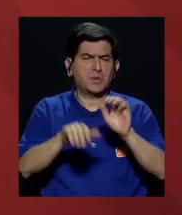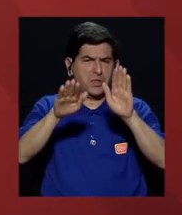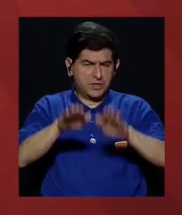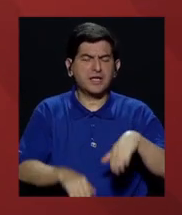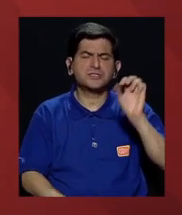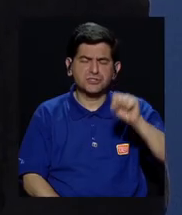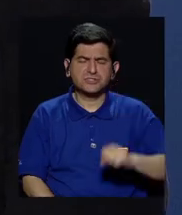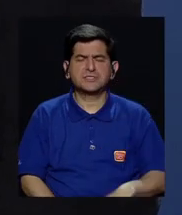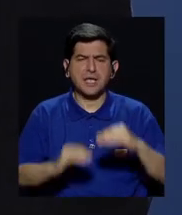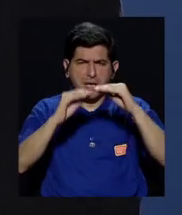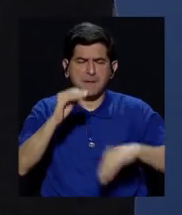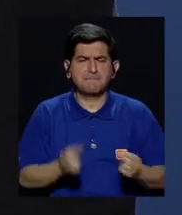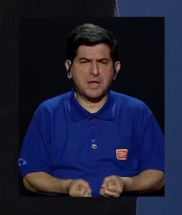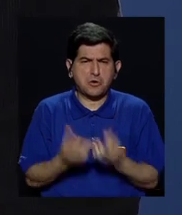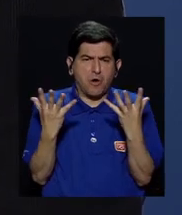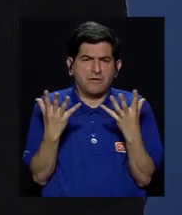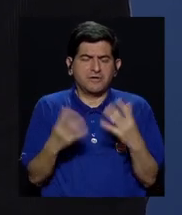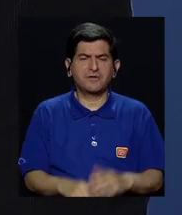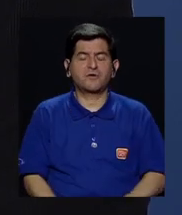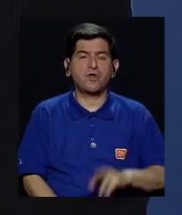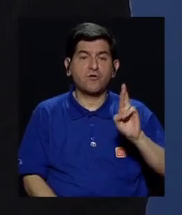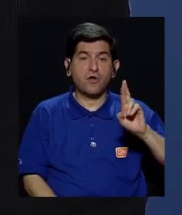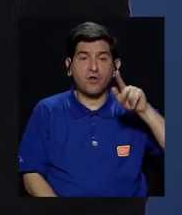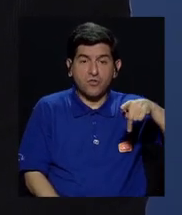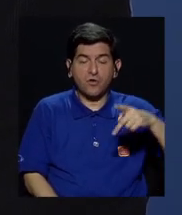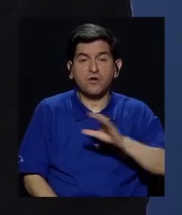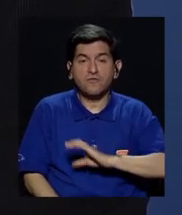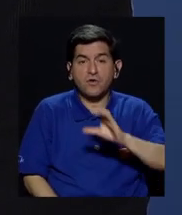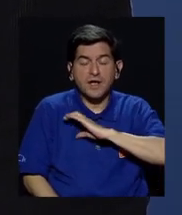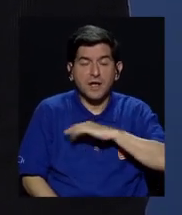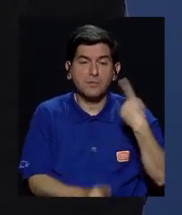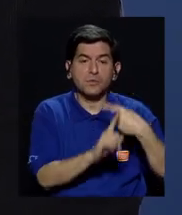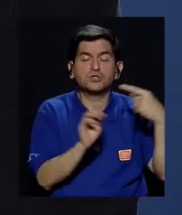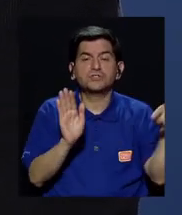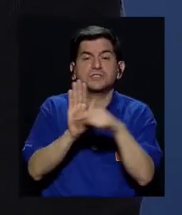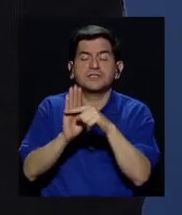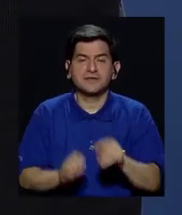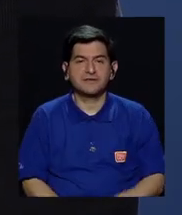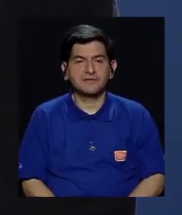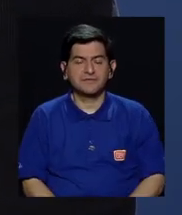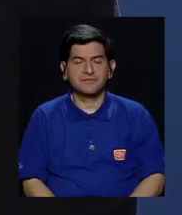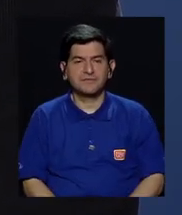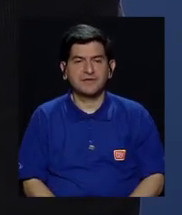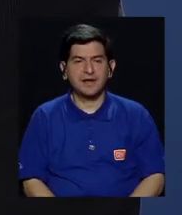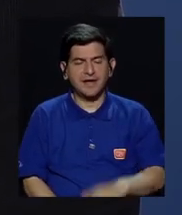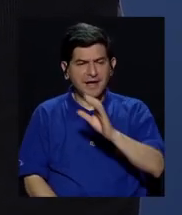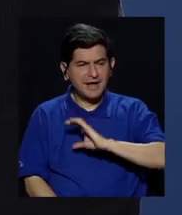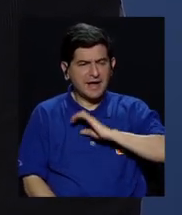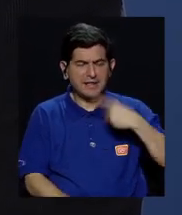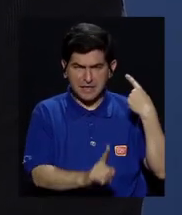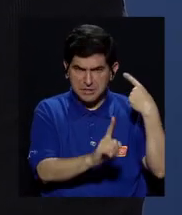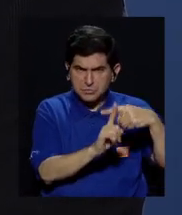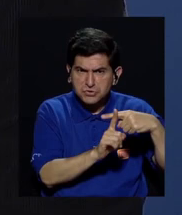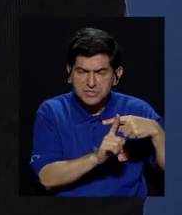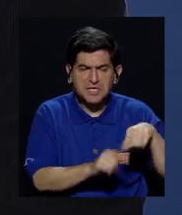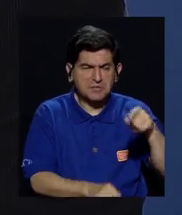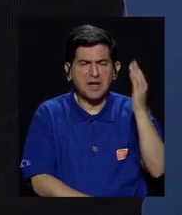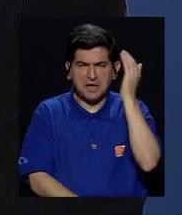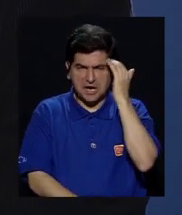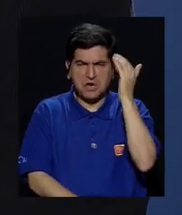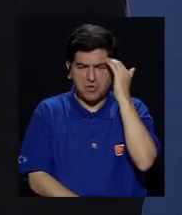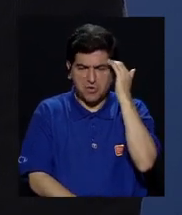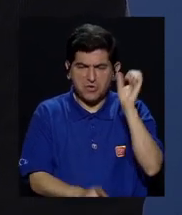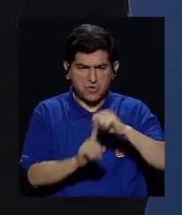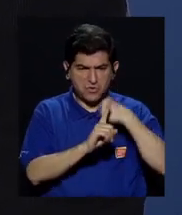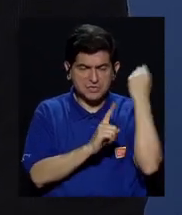equilibró menos menos explosivo exactamente el golfo pista característica positiva y negativa luego que ya tiene una característica positiva que es que conoce bien